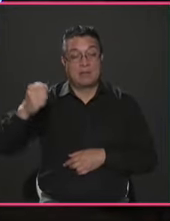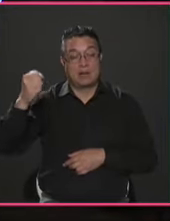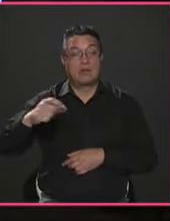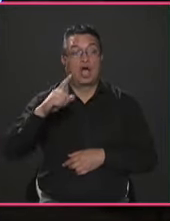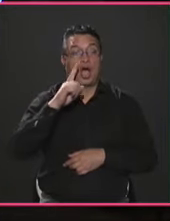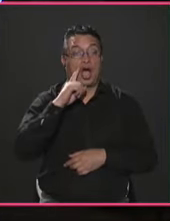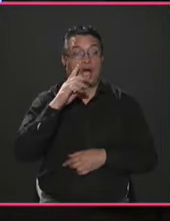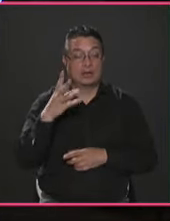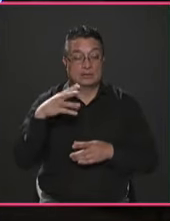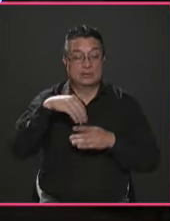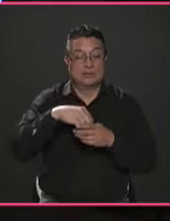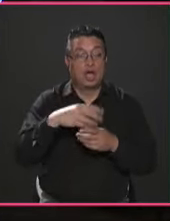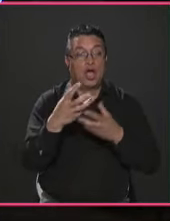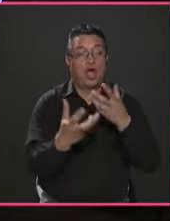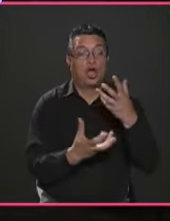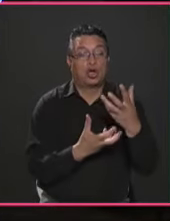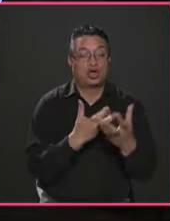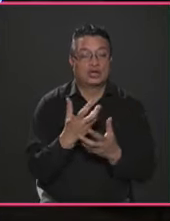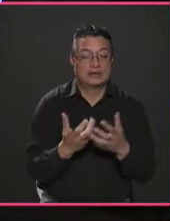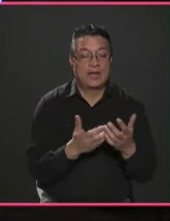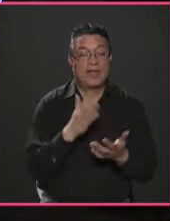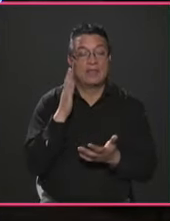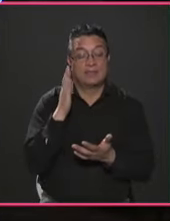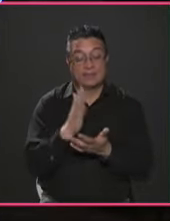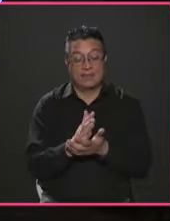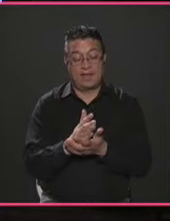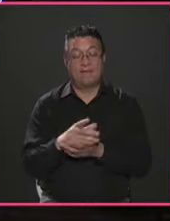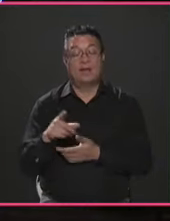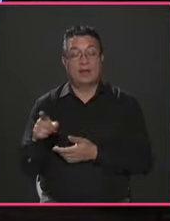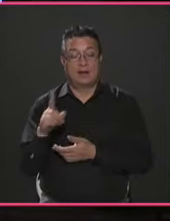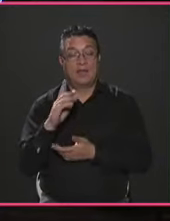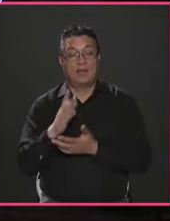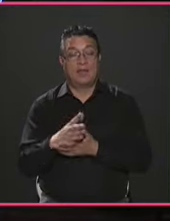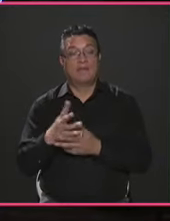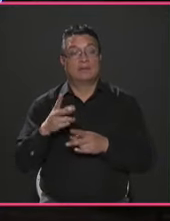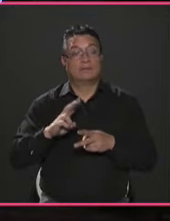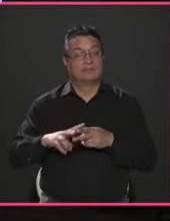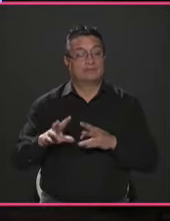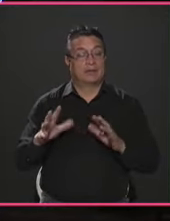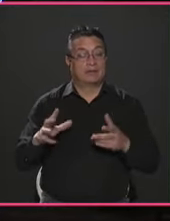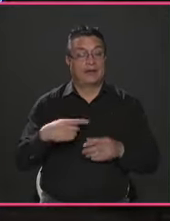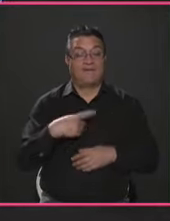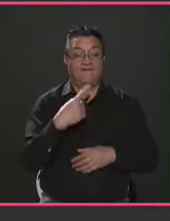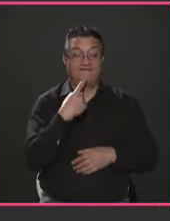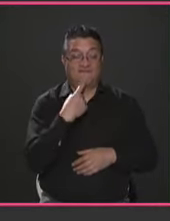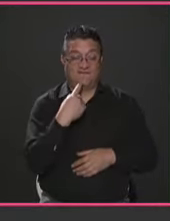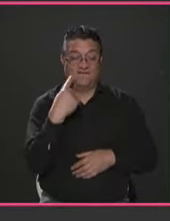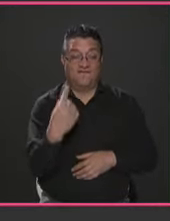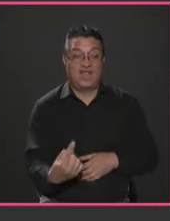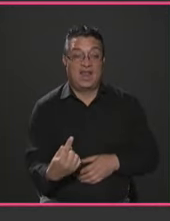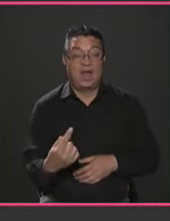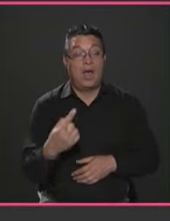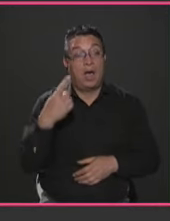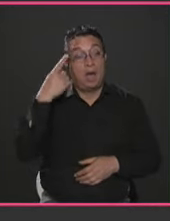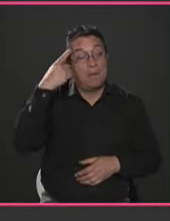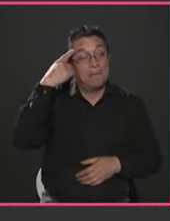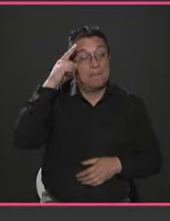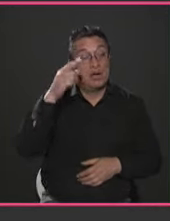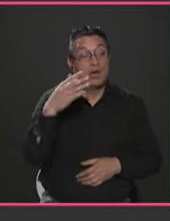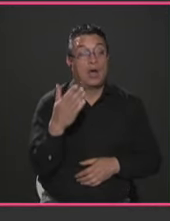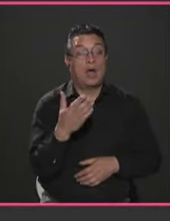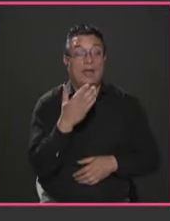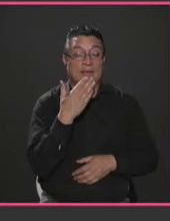en la cocina entonces debía ser con una una vela pero